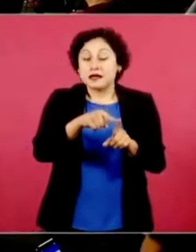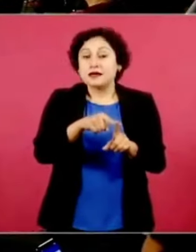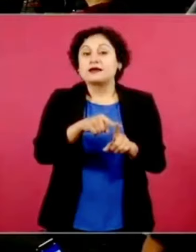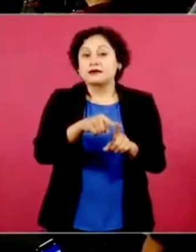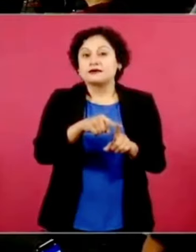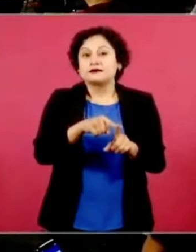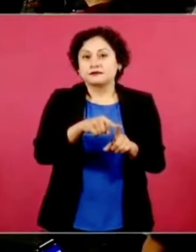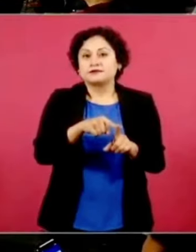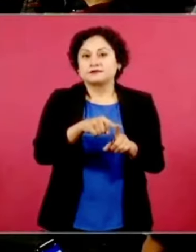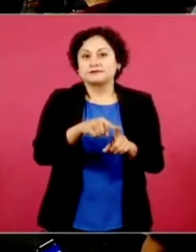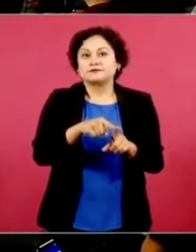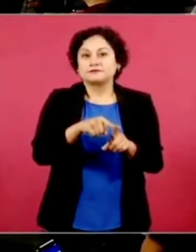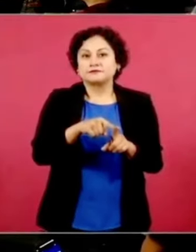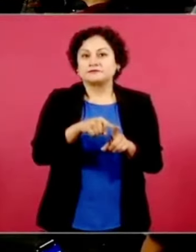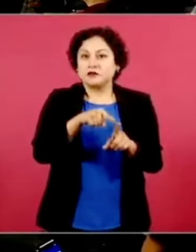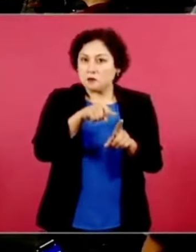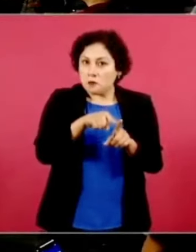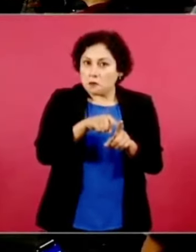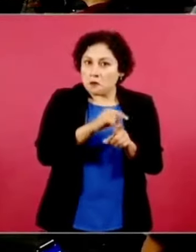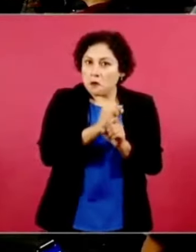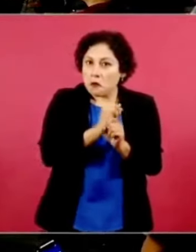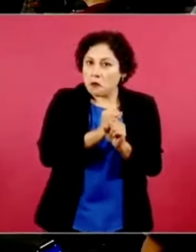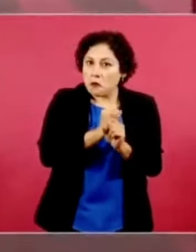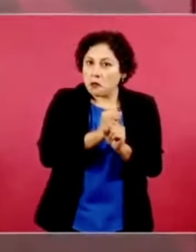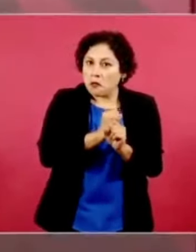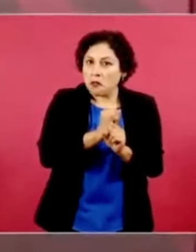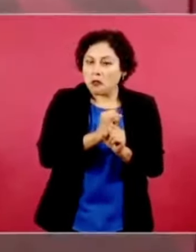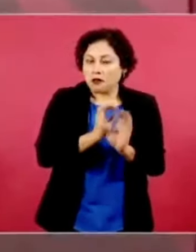yo creo que ni él sabía.